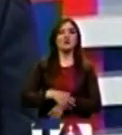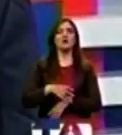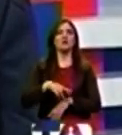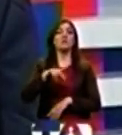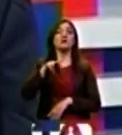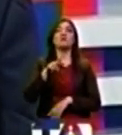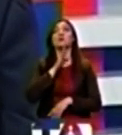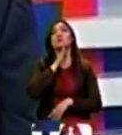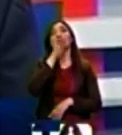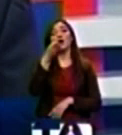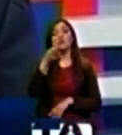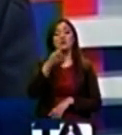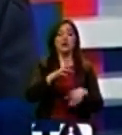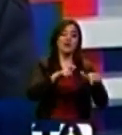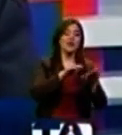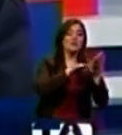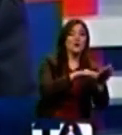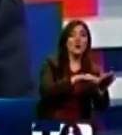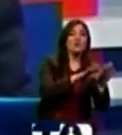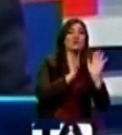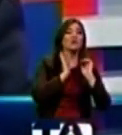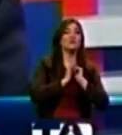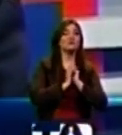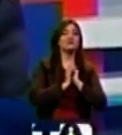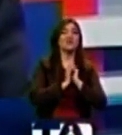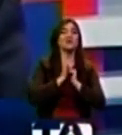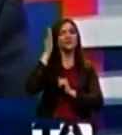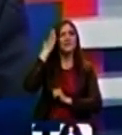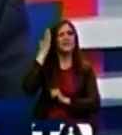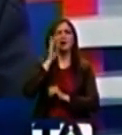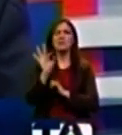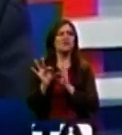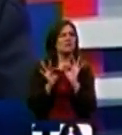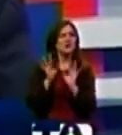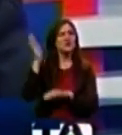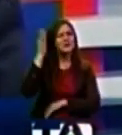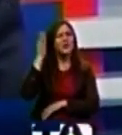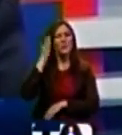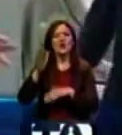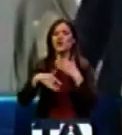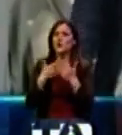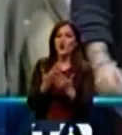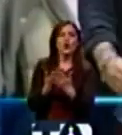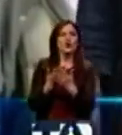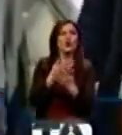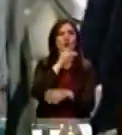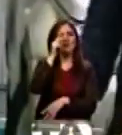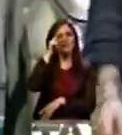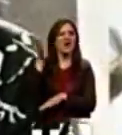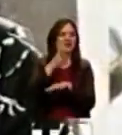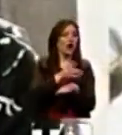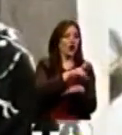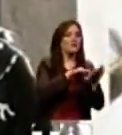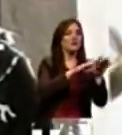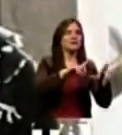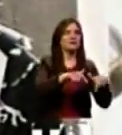siempre. Hoy están con Moreno, conocieron perfectamente toda la corrupción. Para ellos, que se piense en la